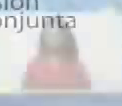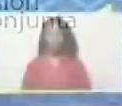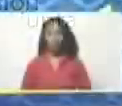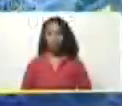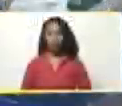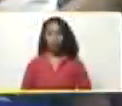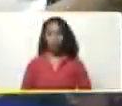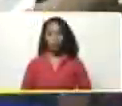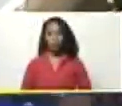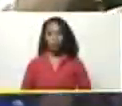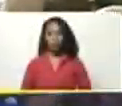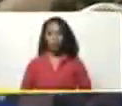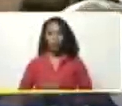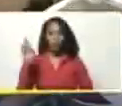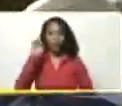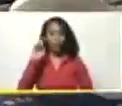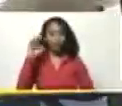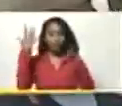Radio y televisión,